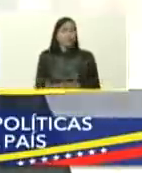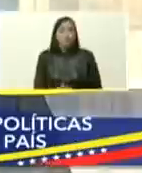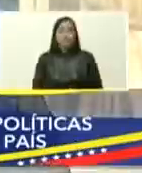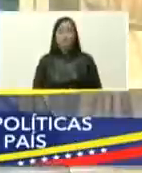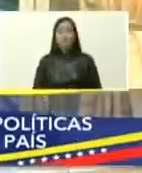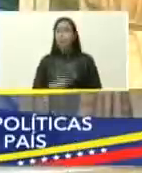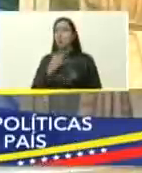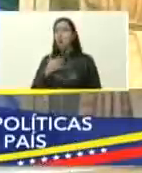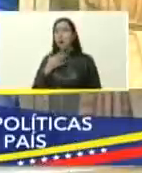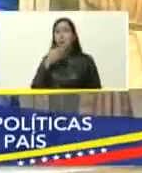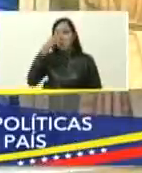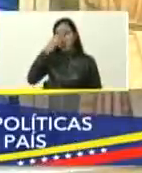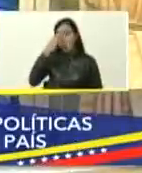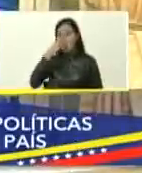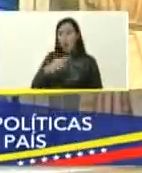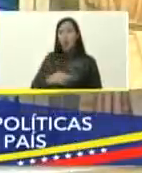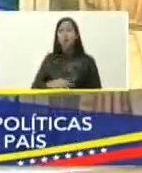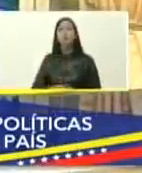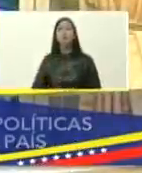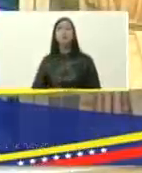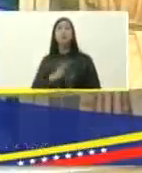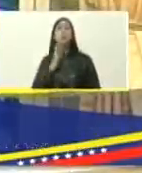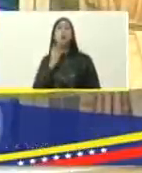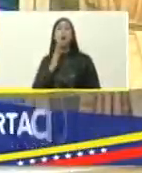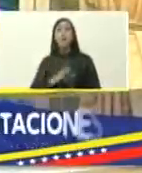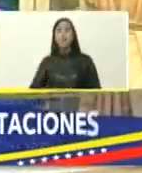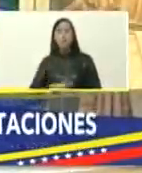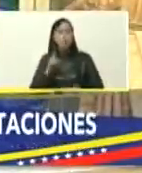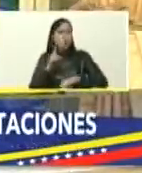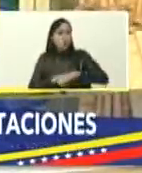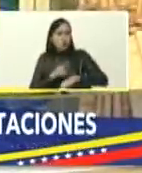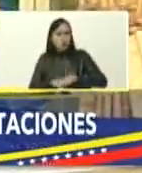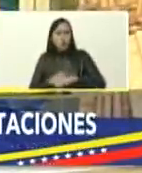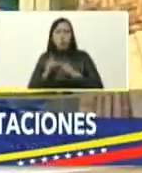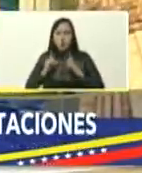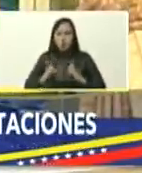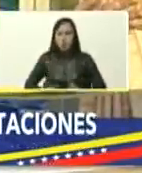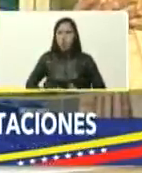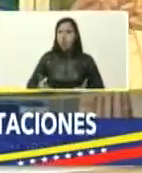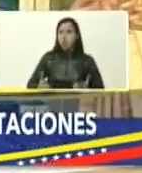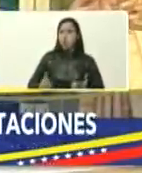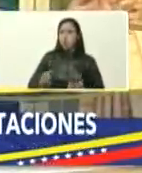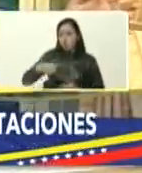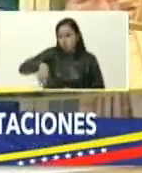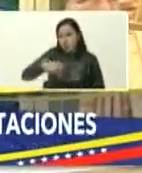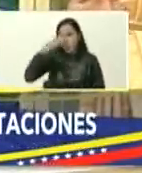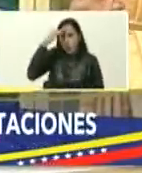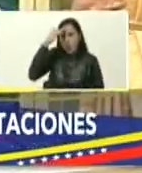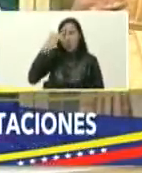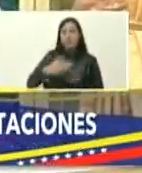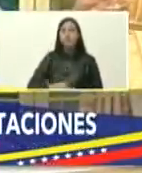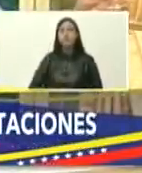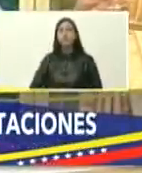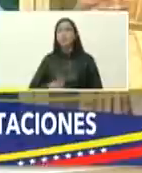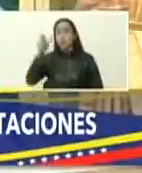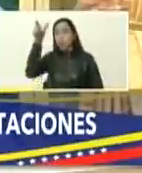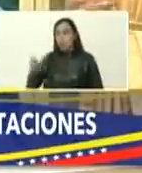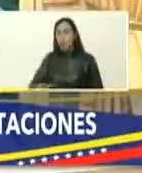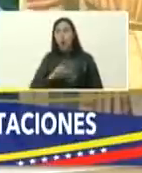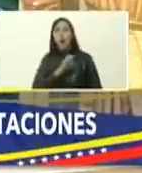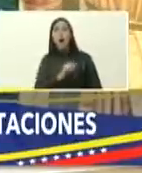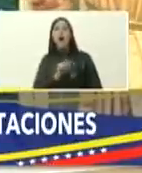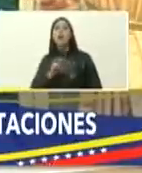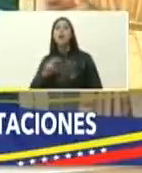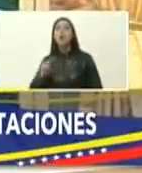una gripe o tiene un momento que tiene que reposar, ¿verdad, Castro Soteldo? Castro Soteldo le dio COVID hace